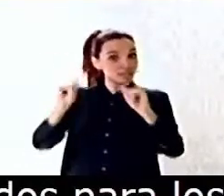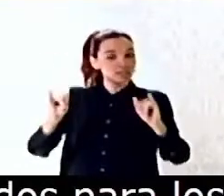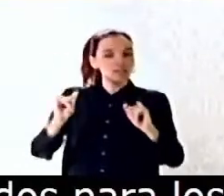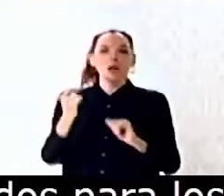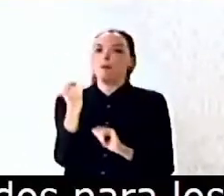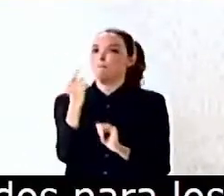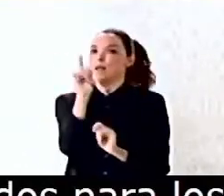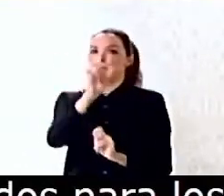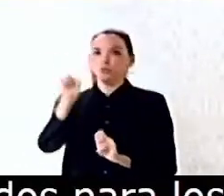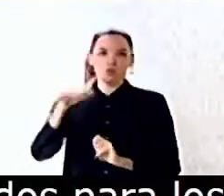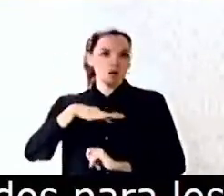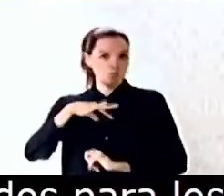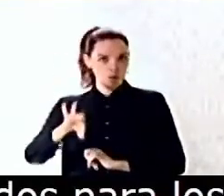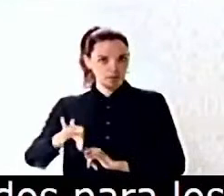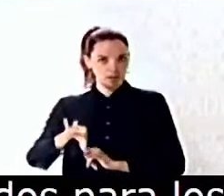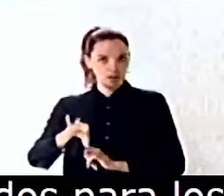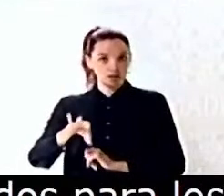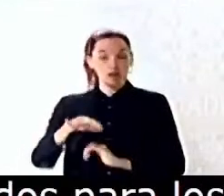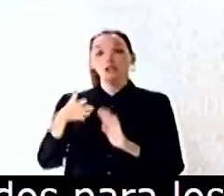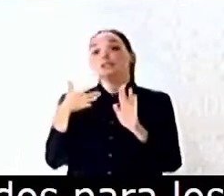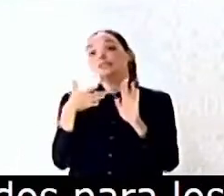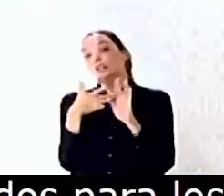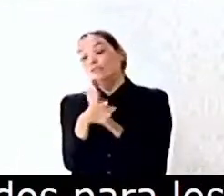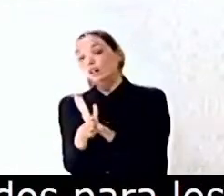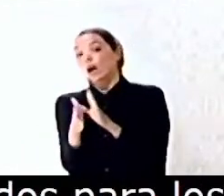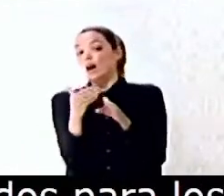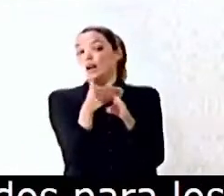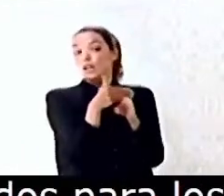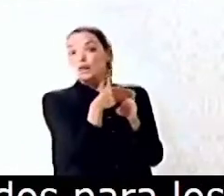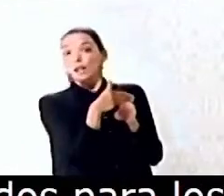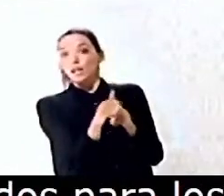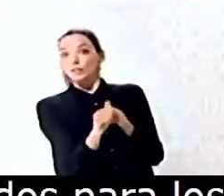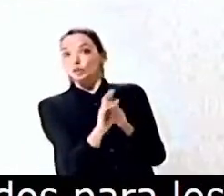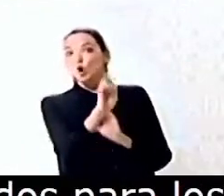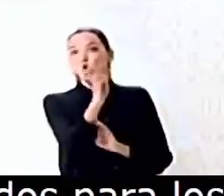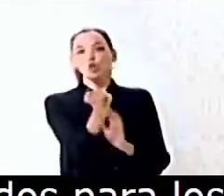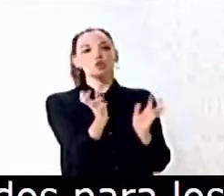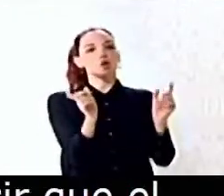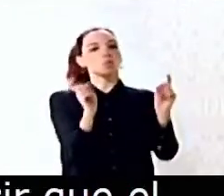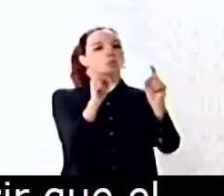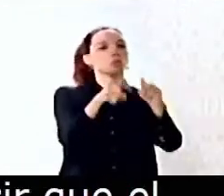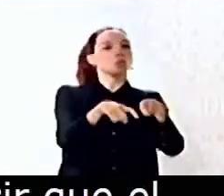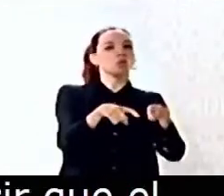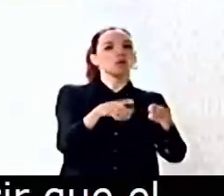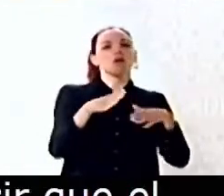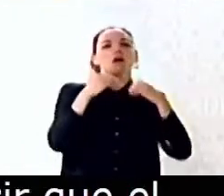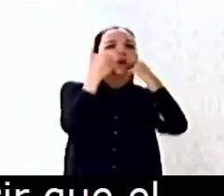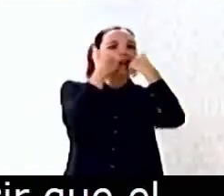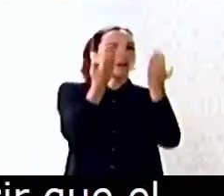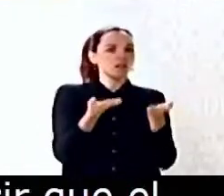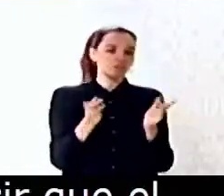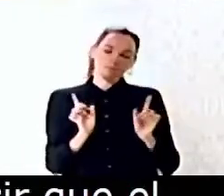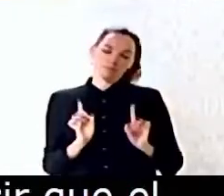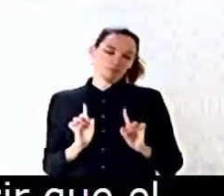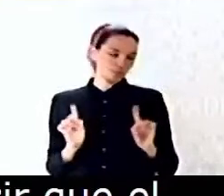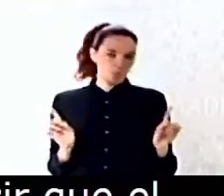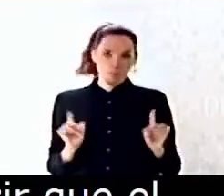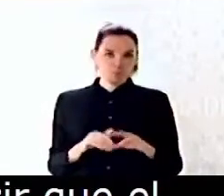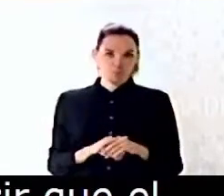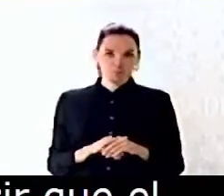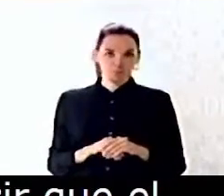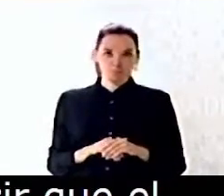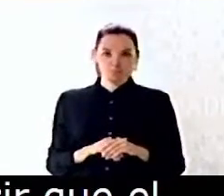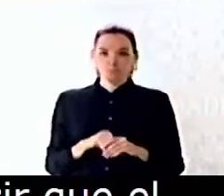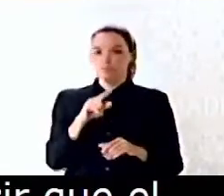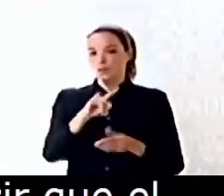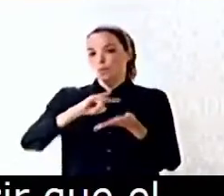Esto no quiere decir que el resto de los actos que no tengan 1.000 asistentes puedan hacer lo que quieran. No, tienen que tener